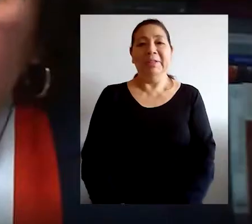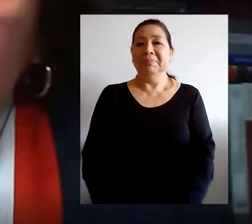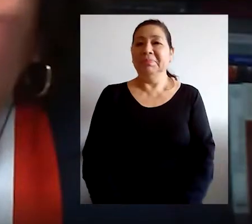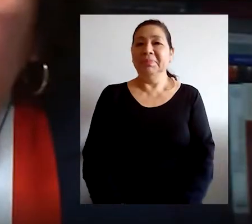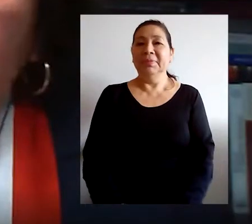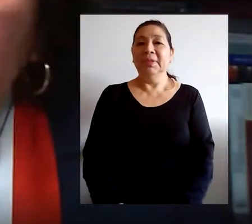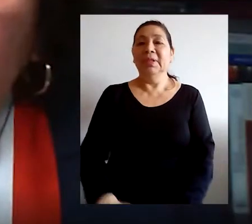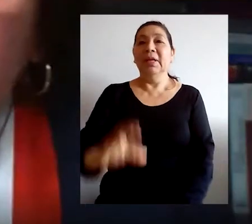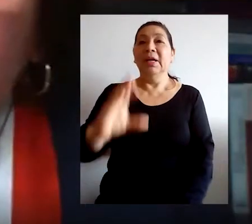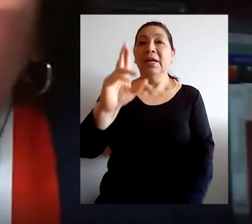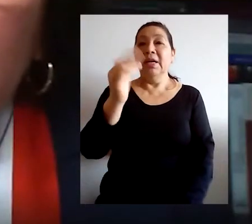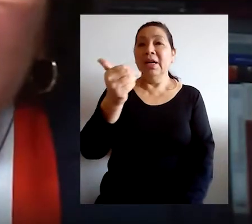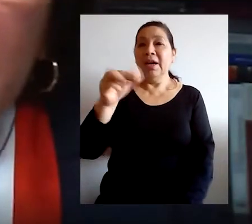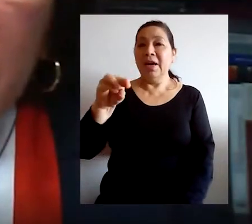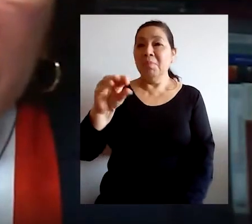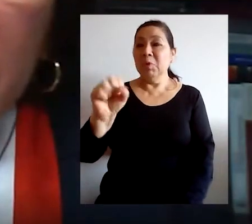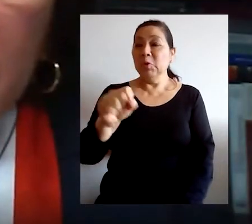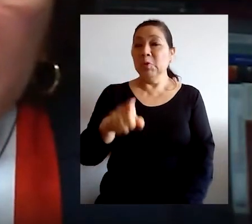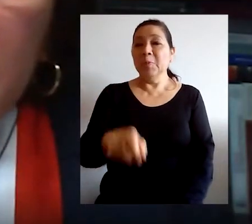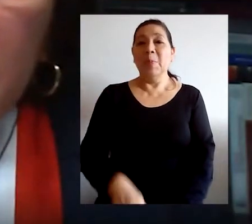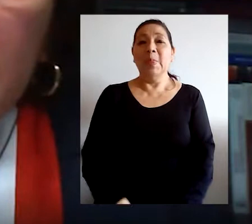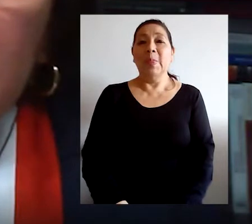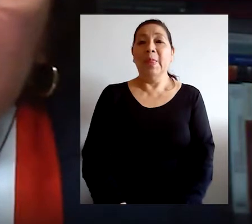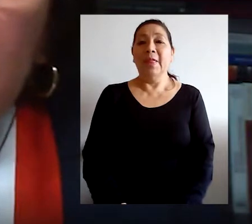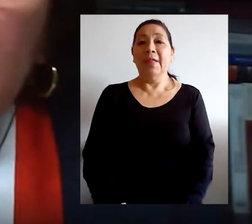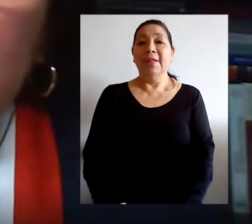presidenta. Magistrado Carlos Ramos.